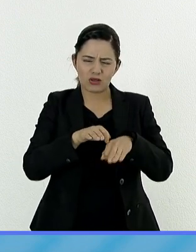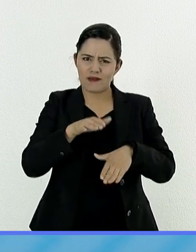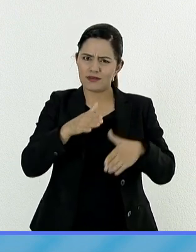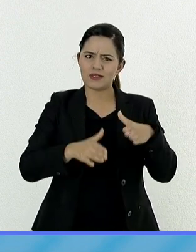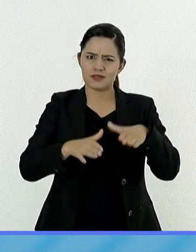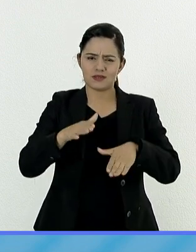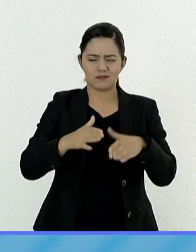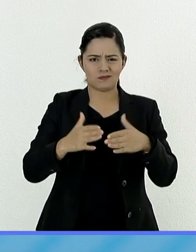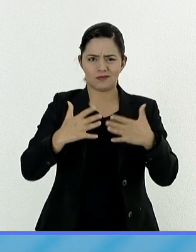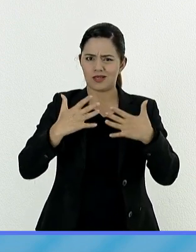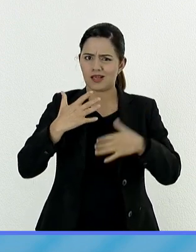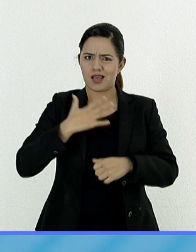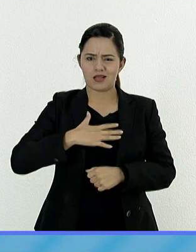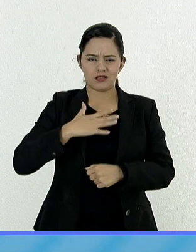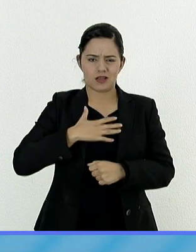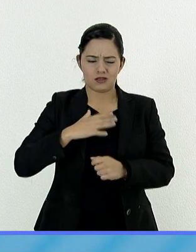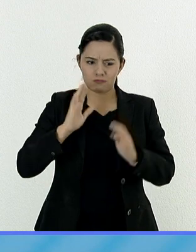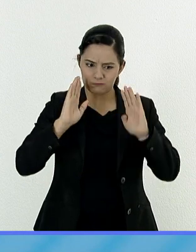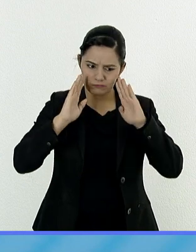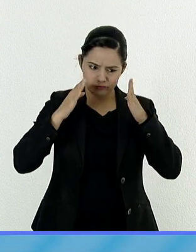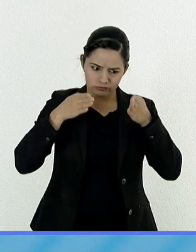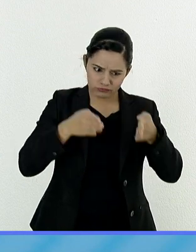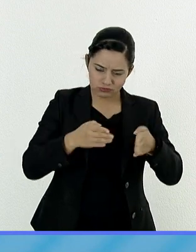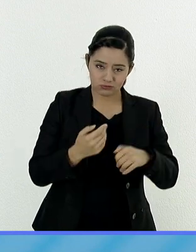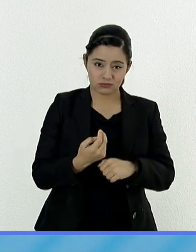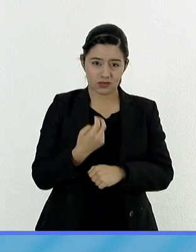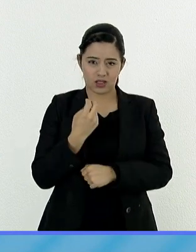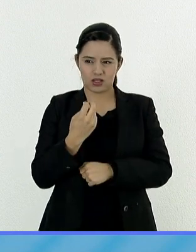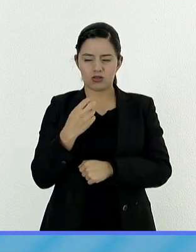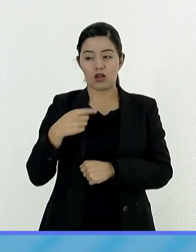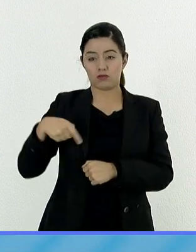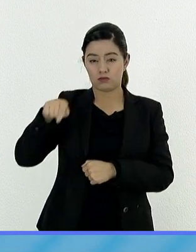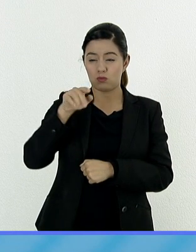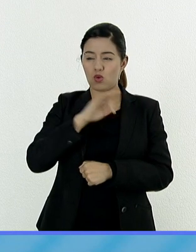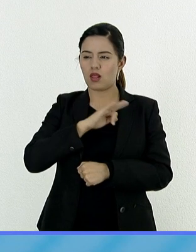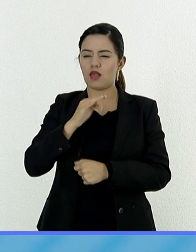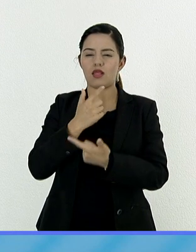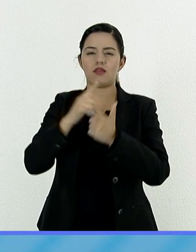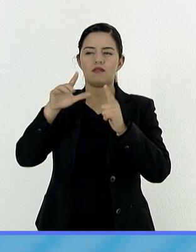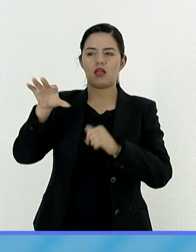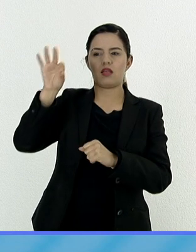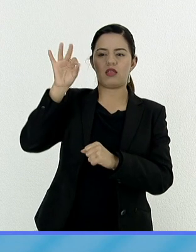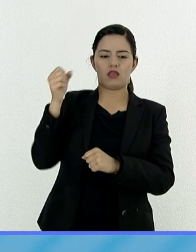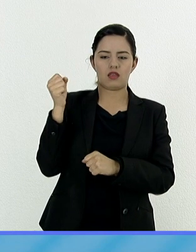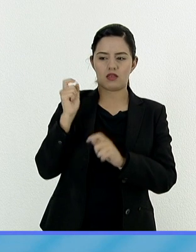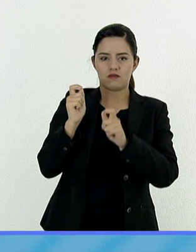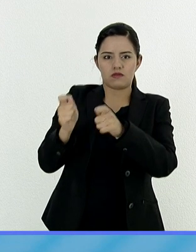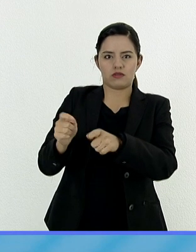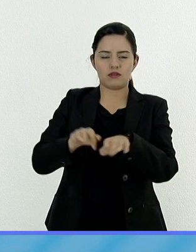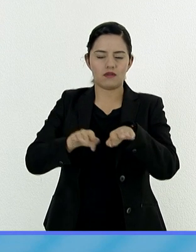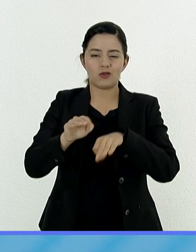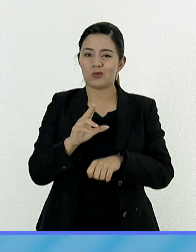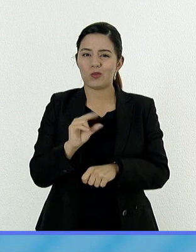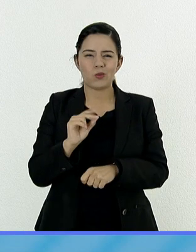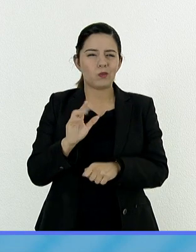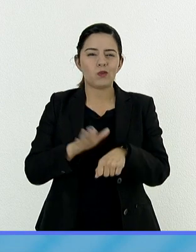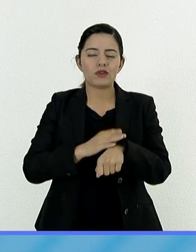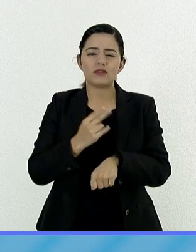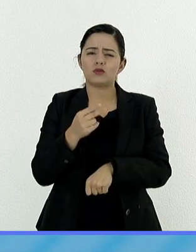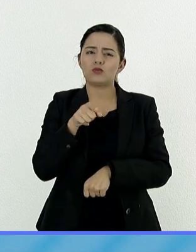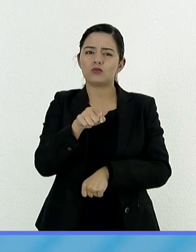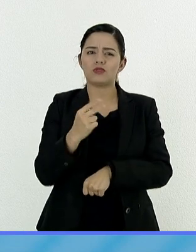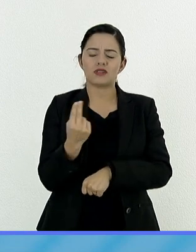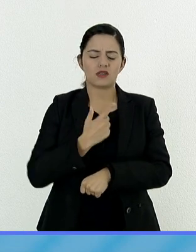demandante y pues no es para cualquiera necesitan gustarte mucho las cuevas porque a veces es difícil acceder a ellas Pero como tú dices es